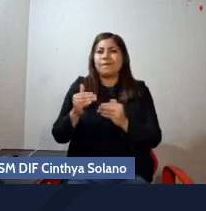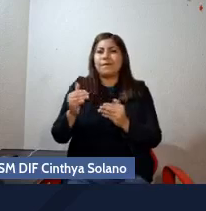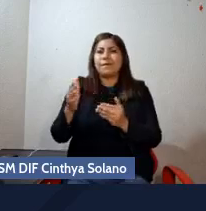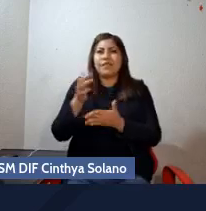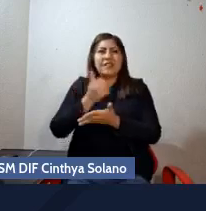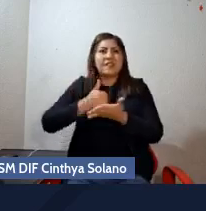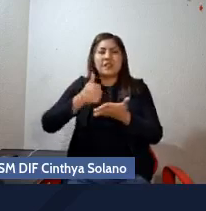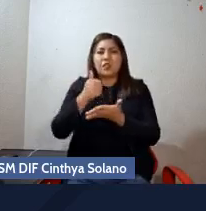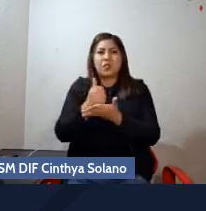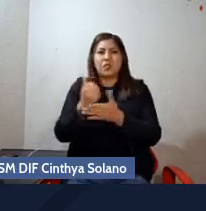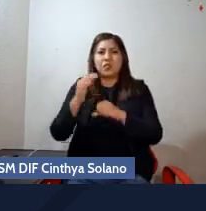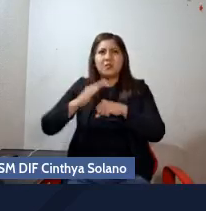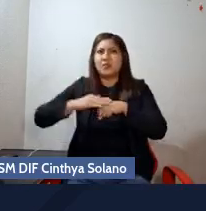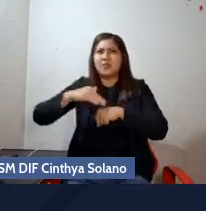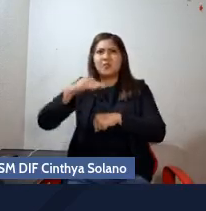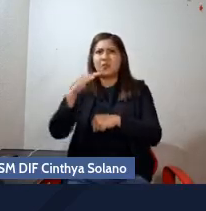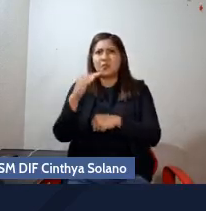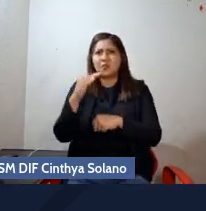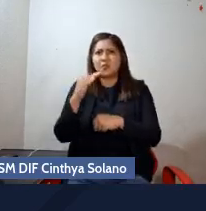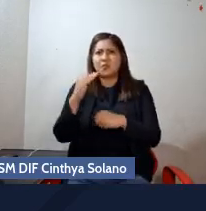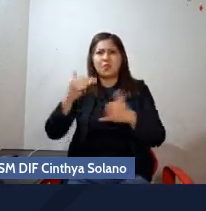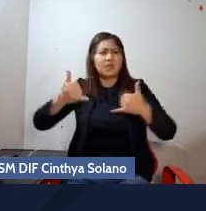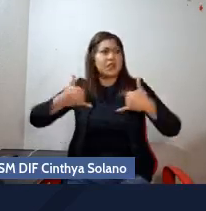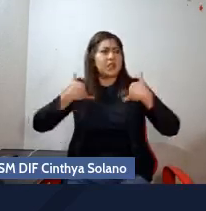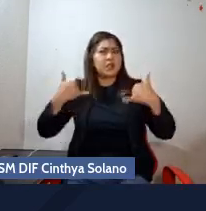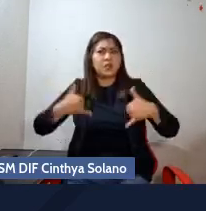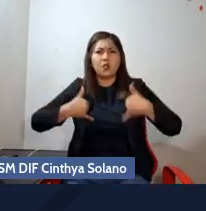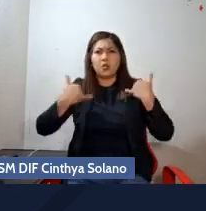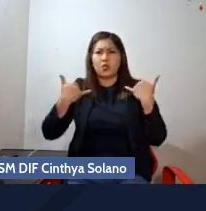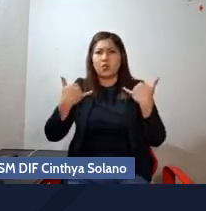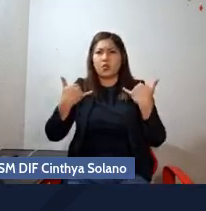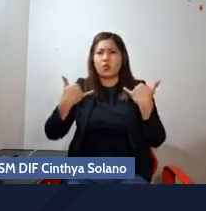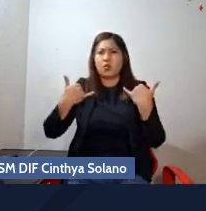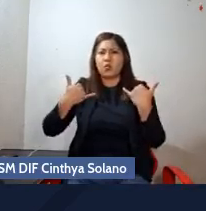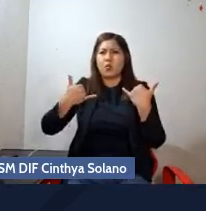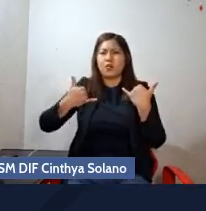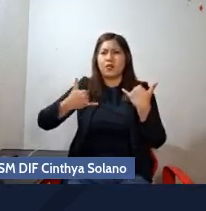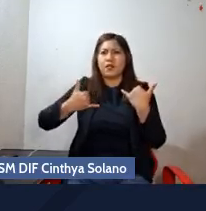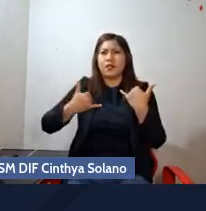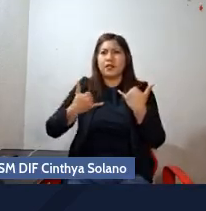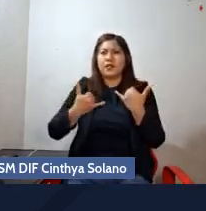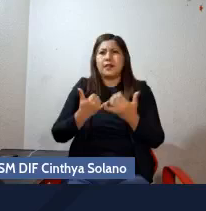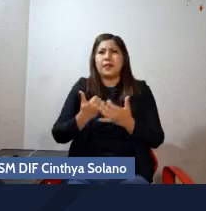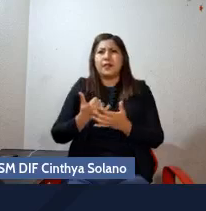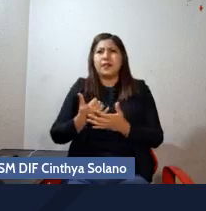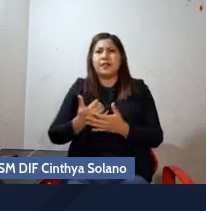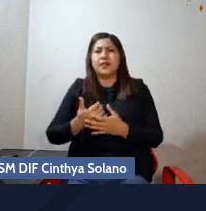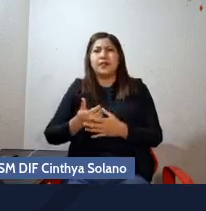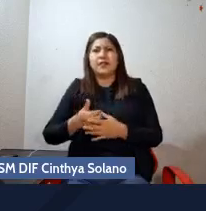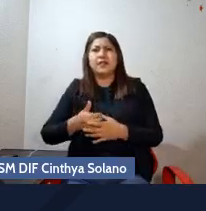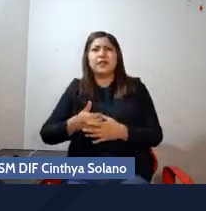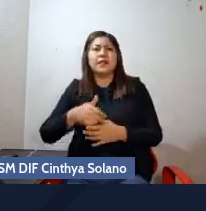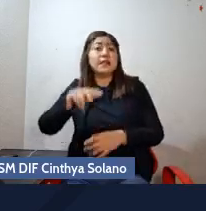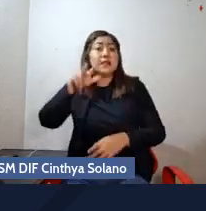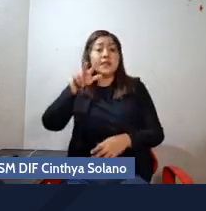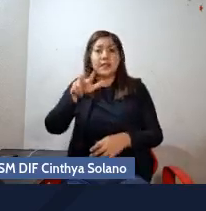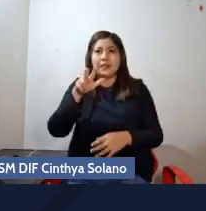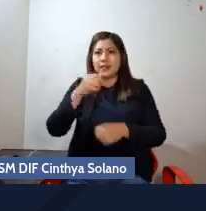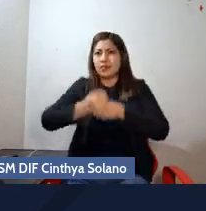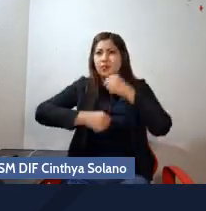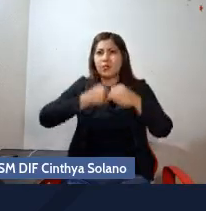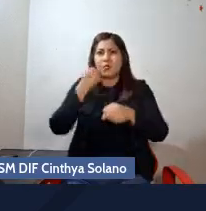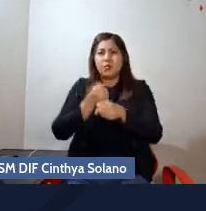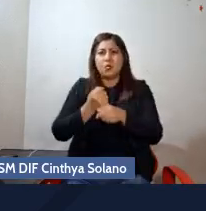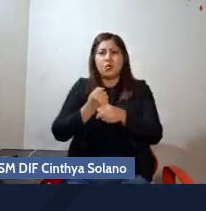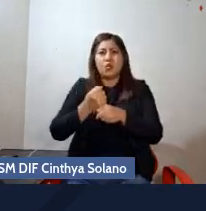Los jóvenes de 18 años, quizá por la emoción de tenerla credencial por primera vez,